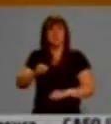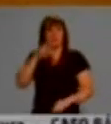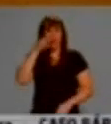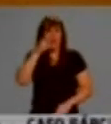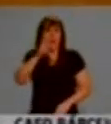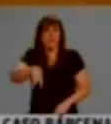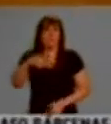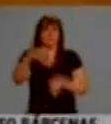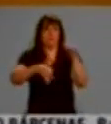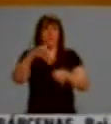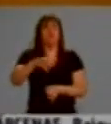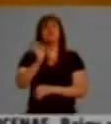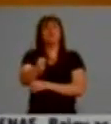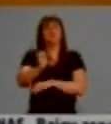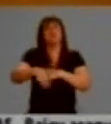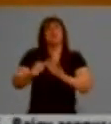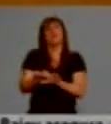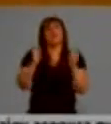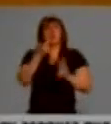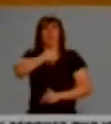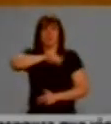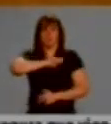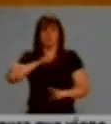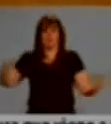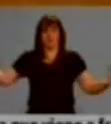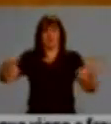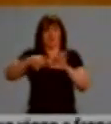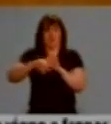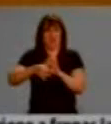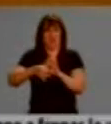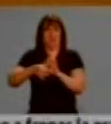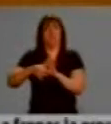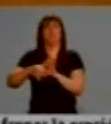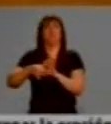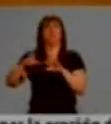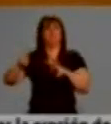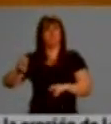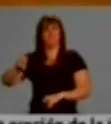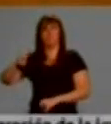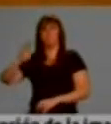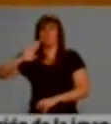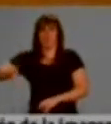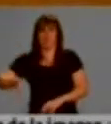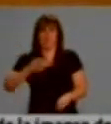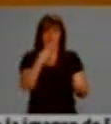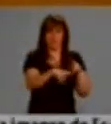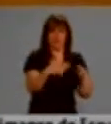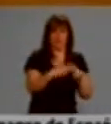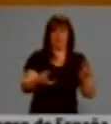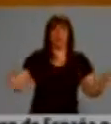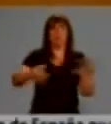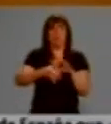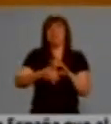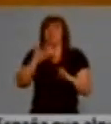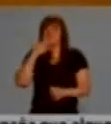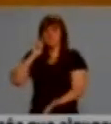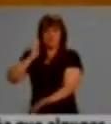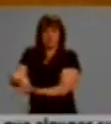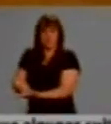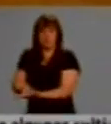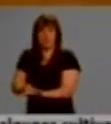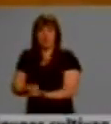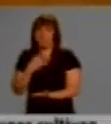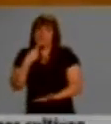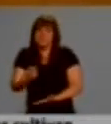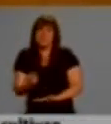de la democracia en España ha asociado la responsabilidad penal con la política de tal forma que si los tribunales no estiman que existe la